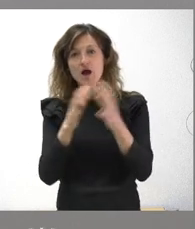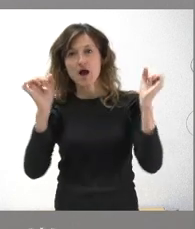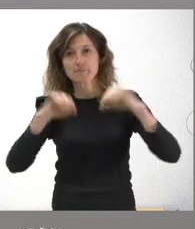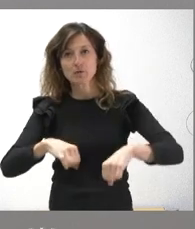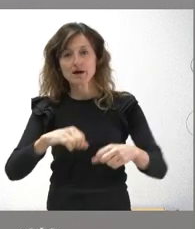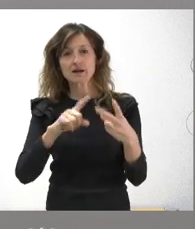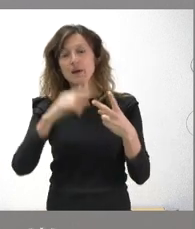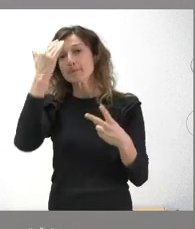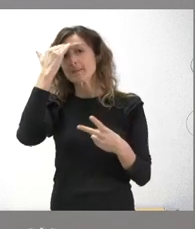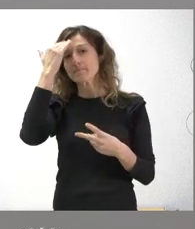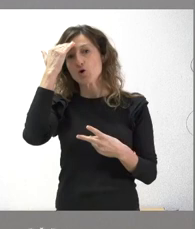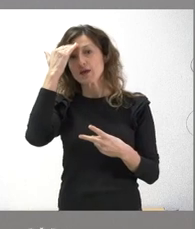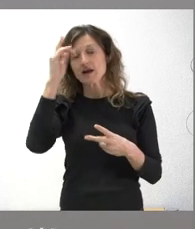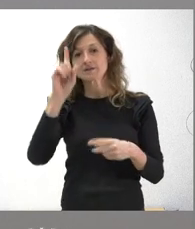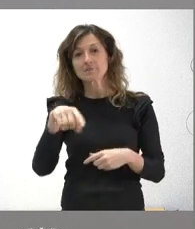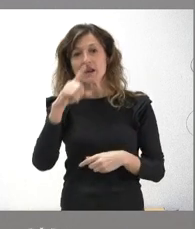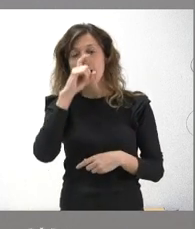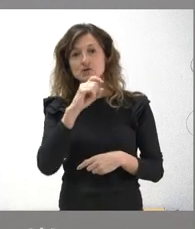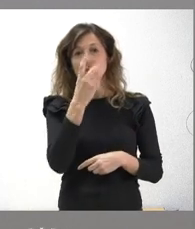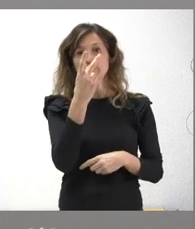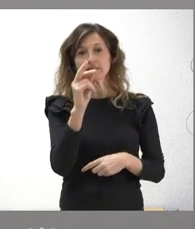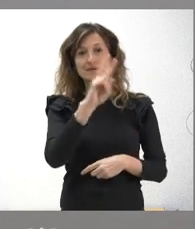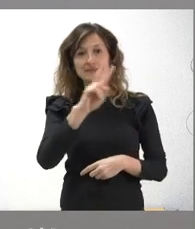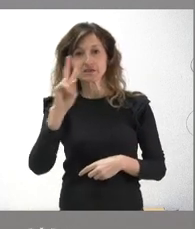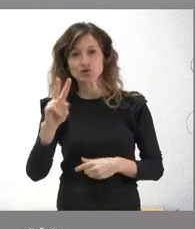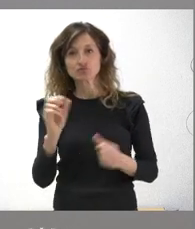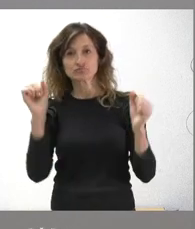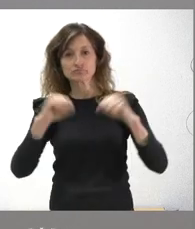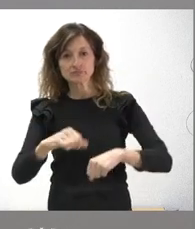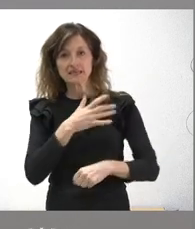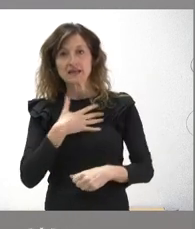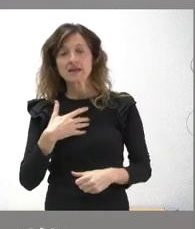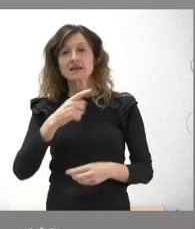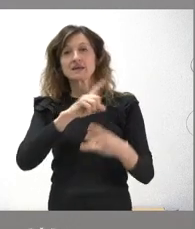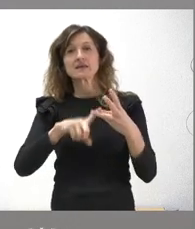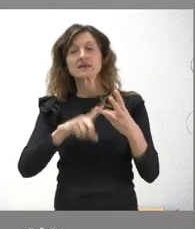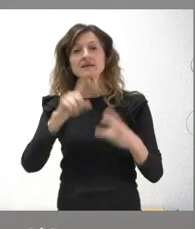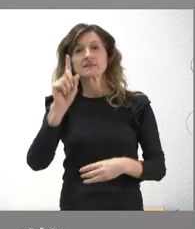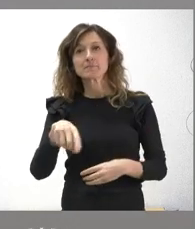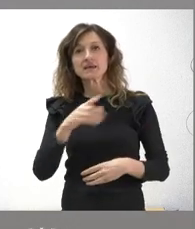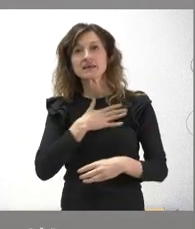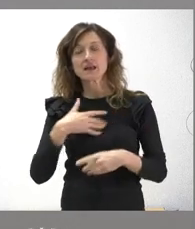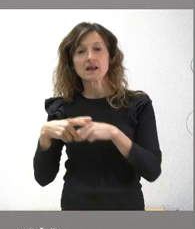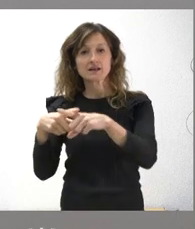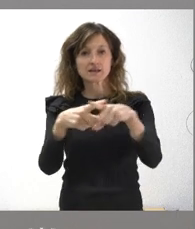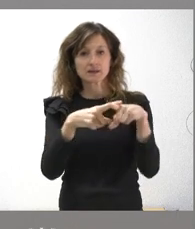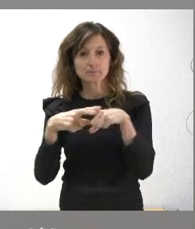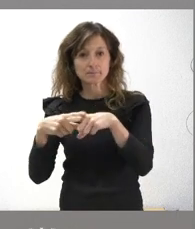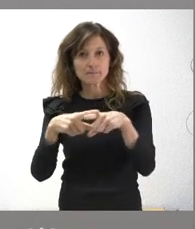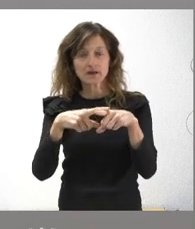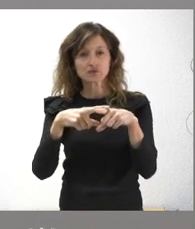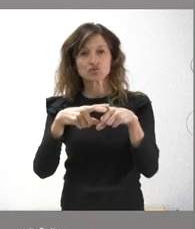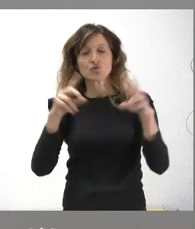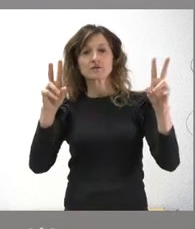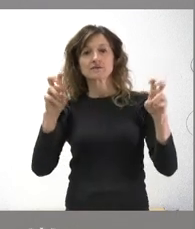aprar la memoria del año 2022 y figura acordar el reparto del escenario